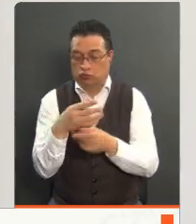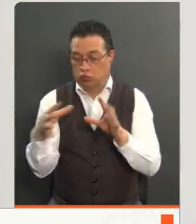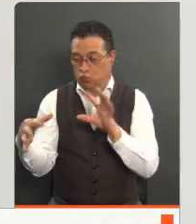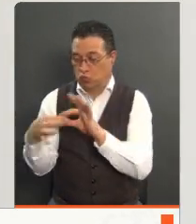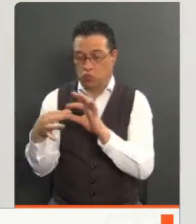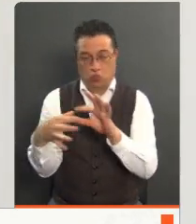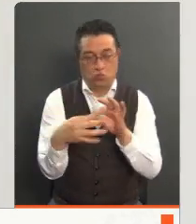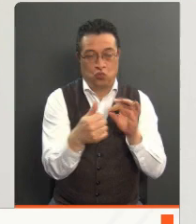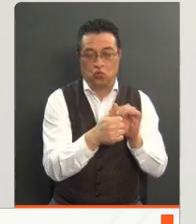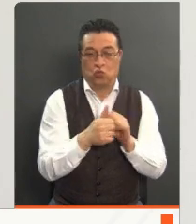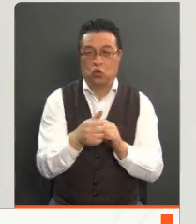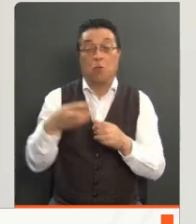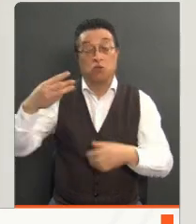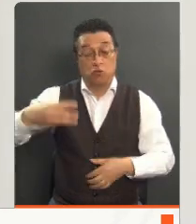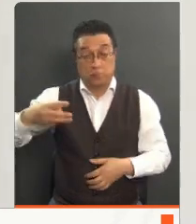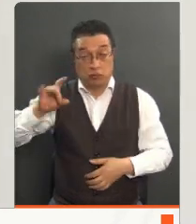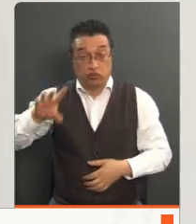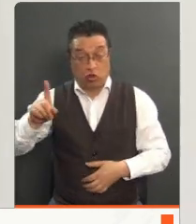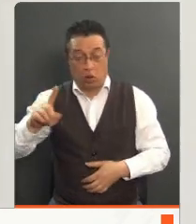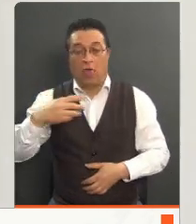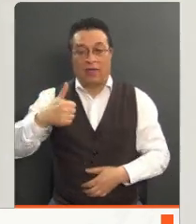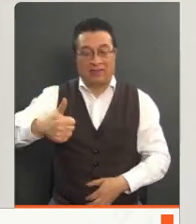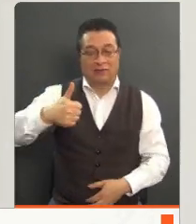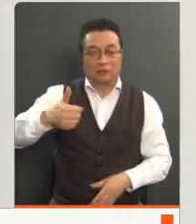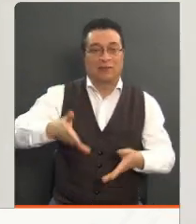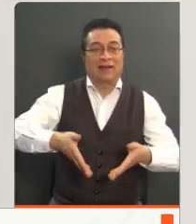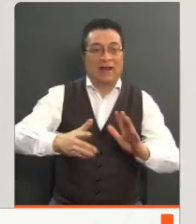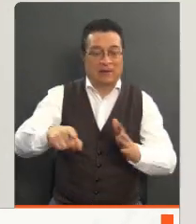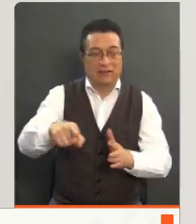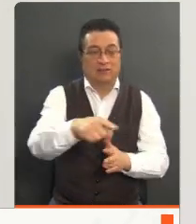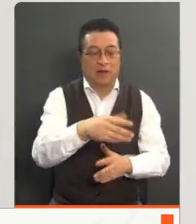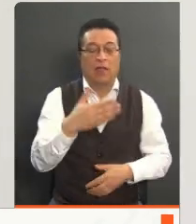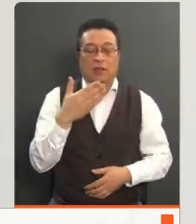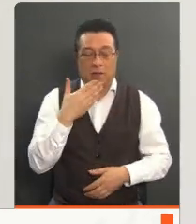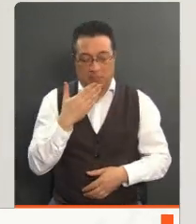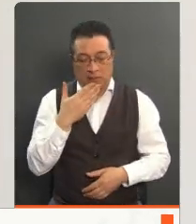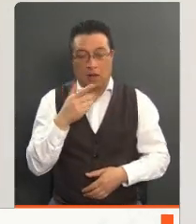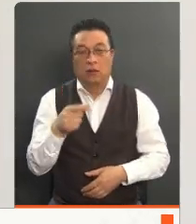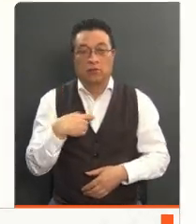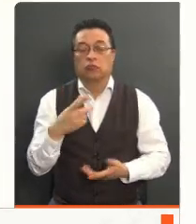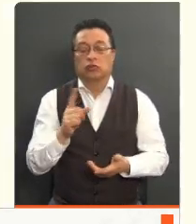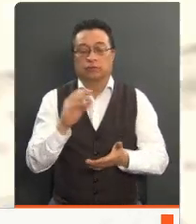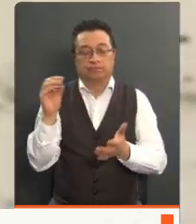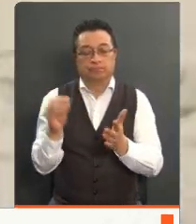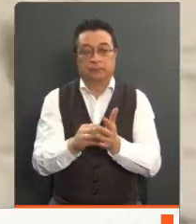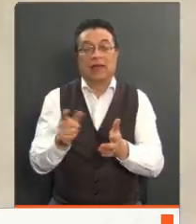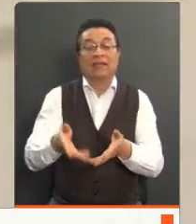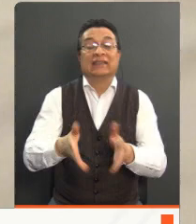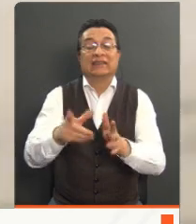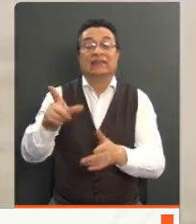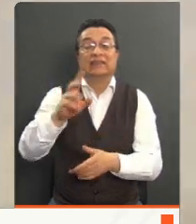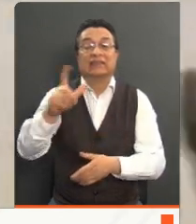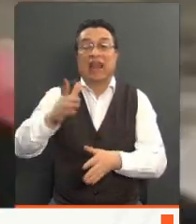tan solo el municipio, sino que también la dirección de vialidad, y es por eso también que no se aplicó sal en las carreteras.